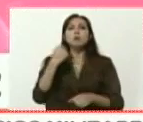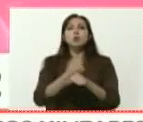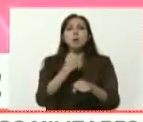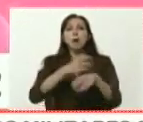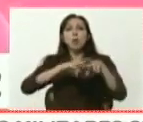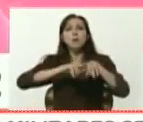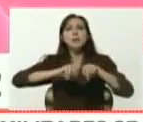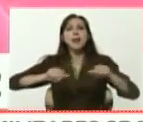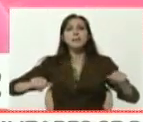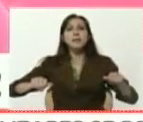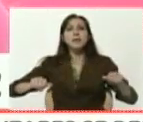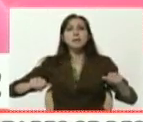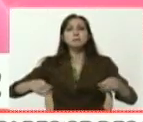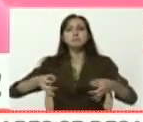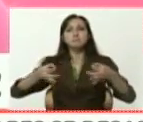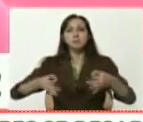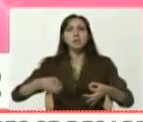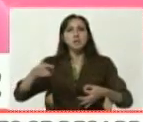campo?